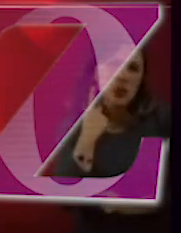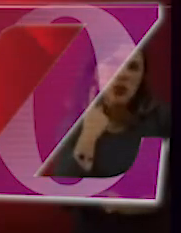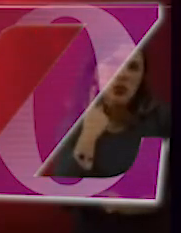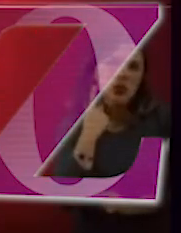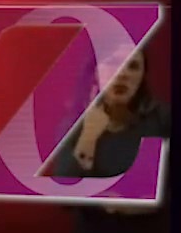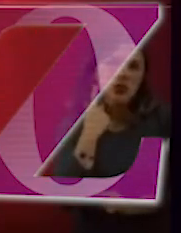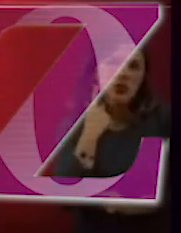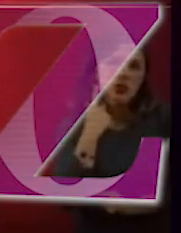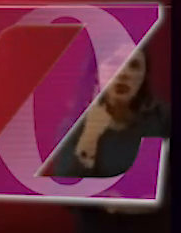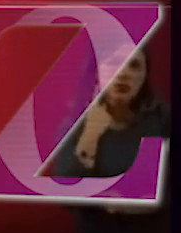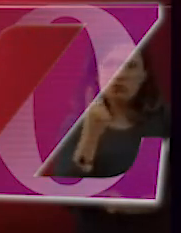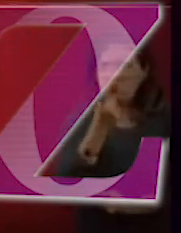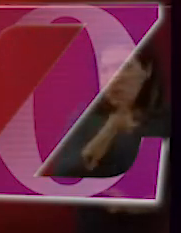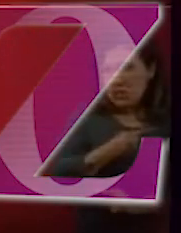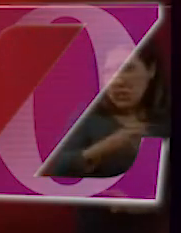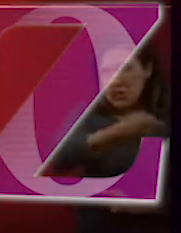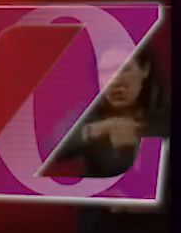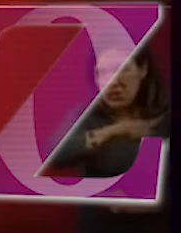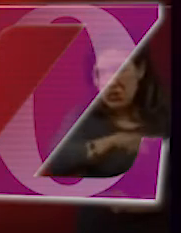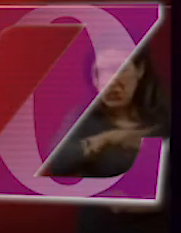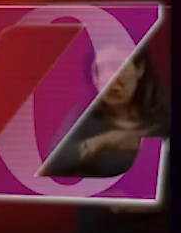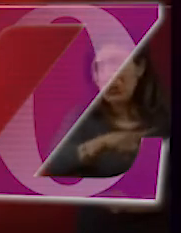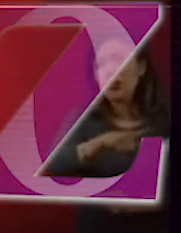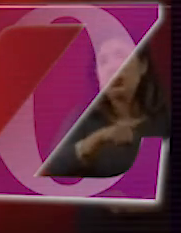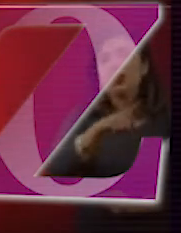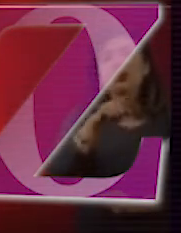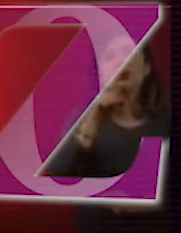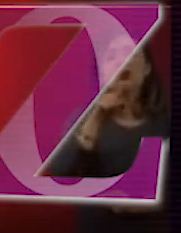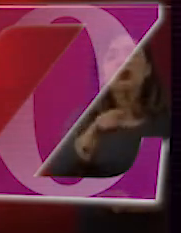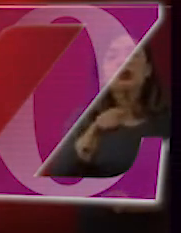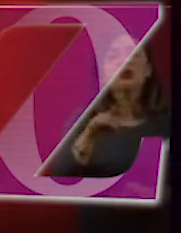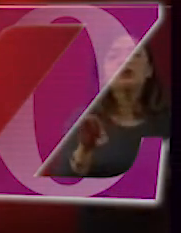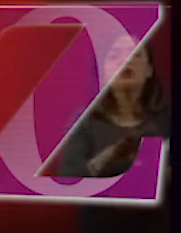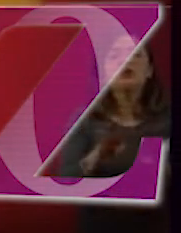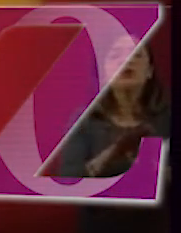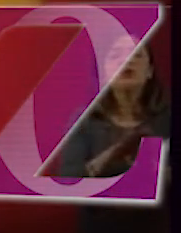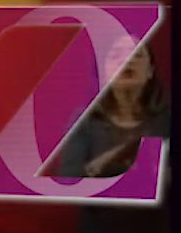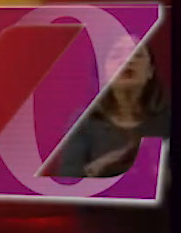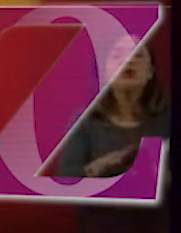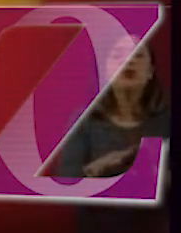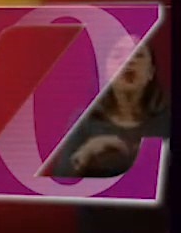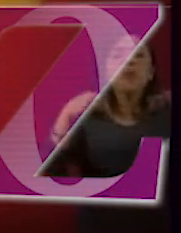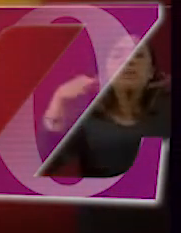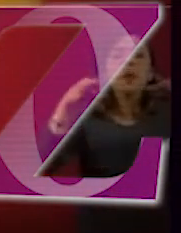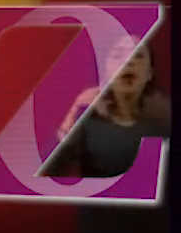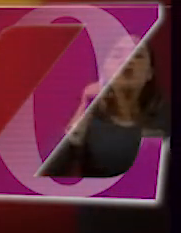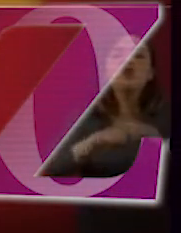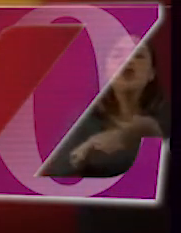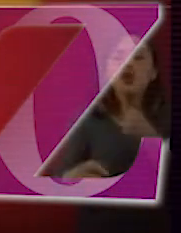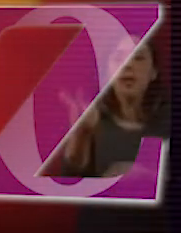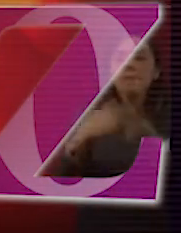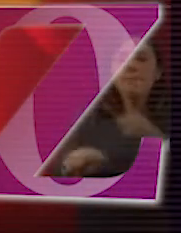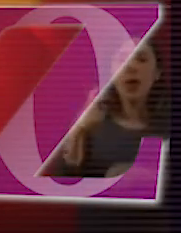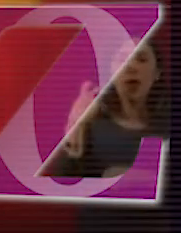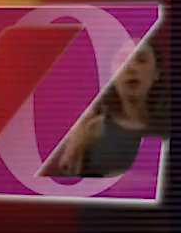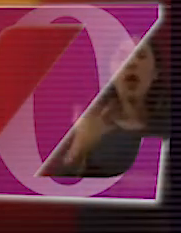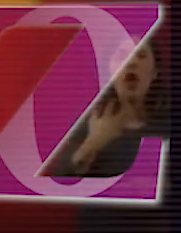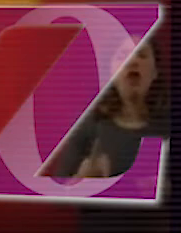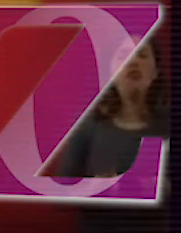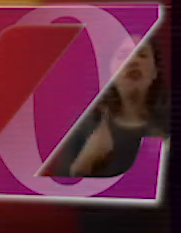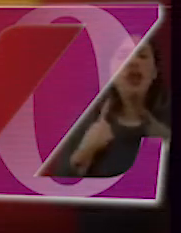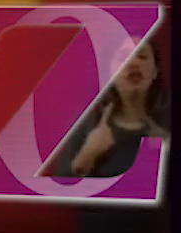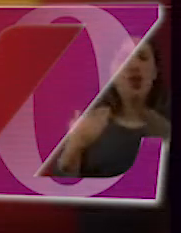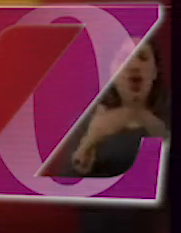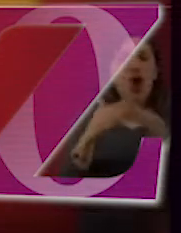semanas podríamos tener un resultado distinto. Se los pasó por el arco del triunfo esos